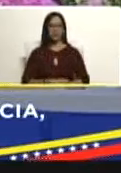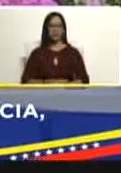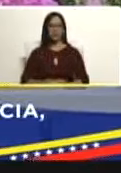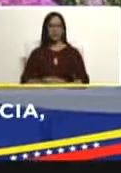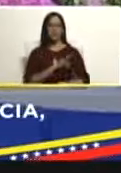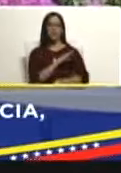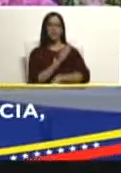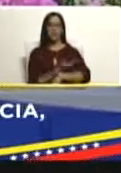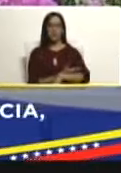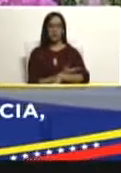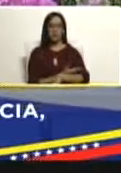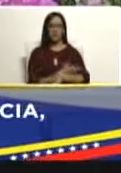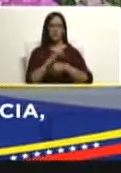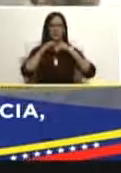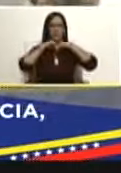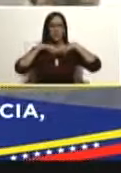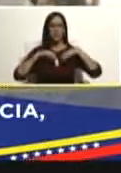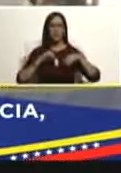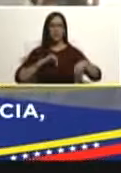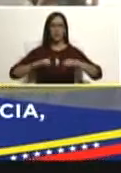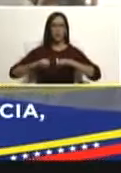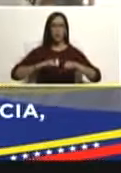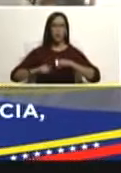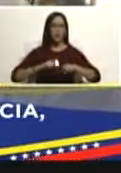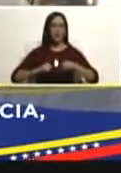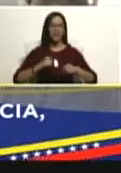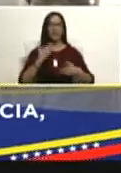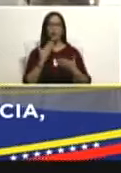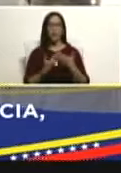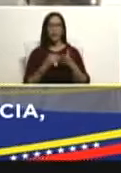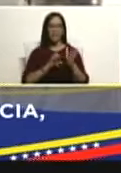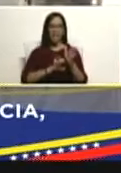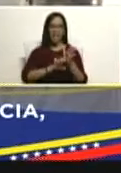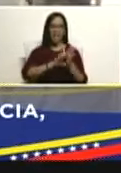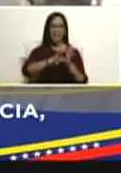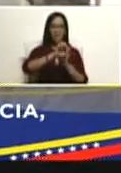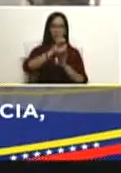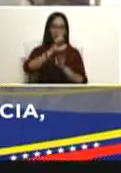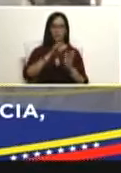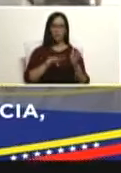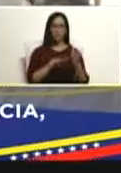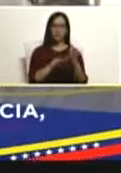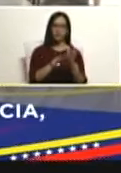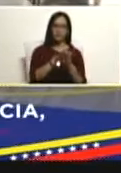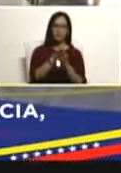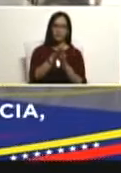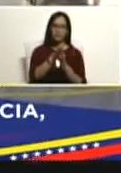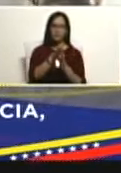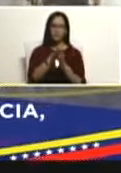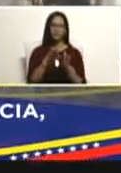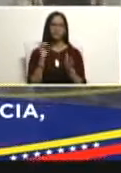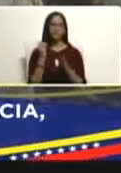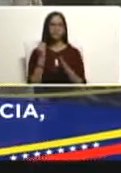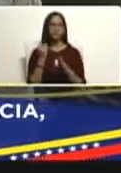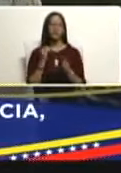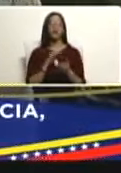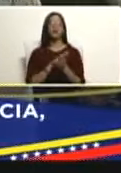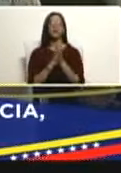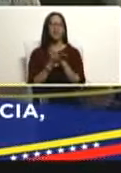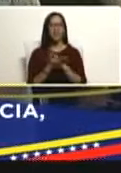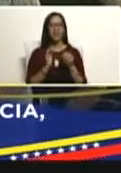sagrada que nos mueve, que nos permite evolucionar, progresar, o cuando se acaba la